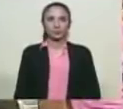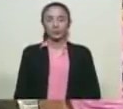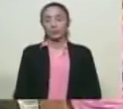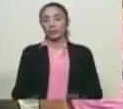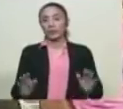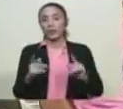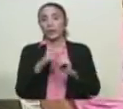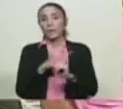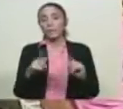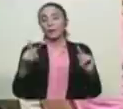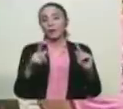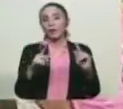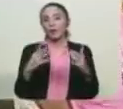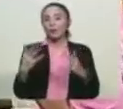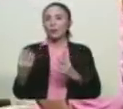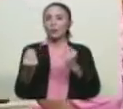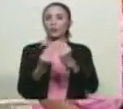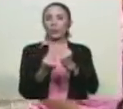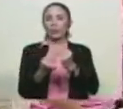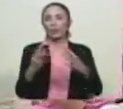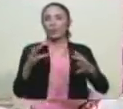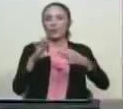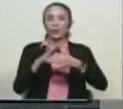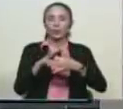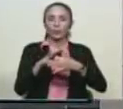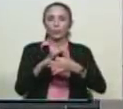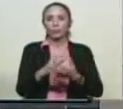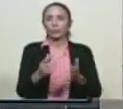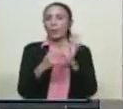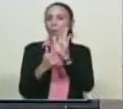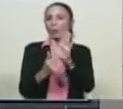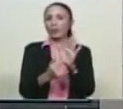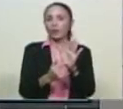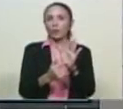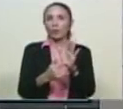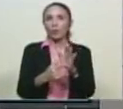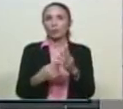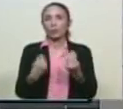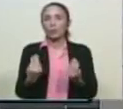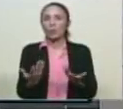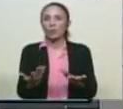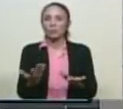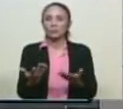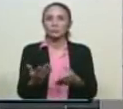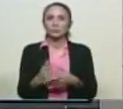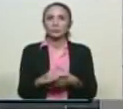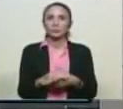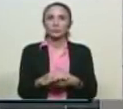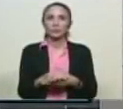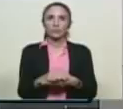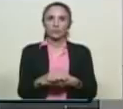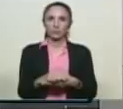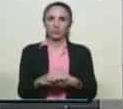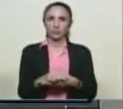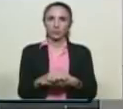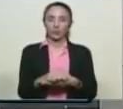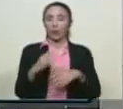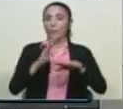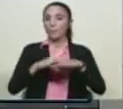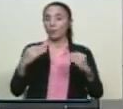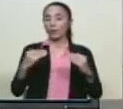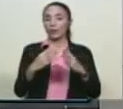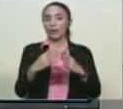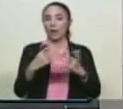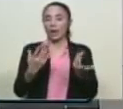Pero además es un contrato colectivo modélico, porque además trata de construir